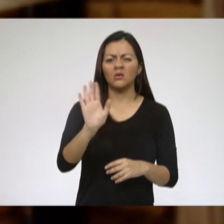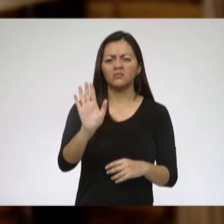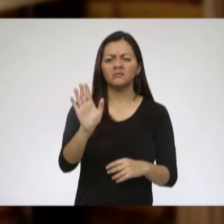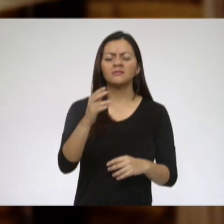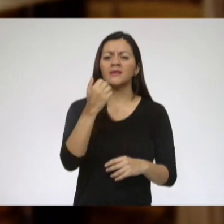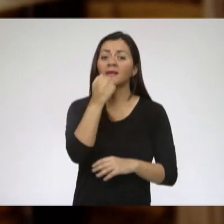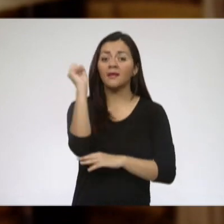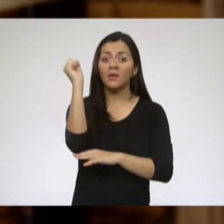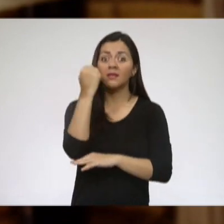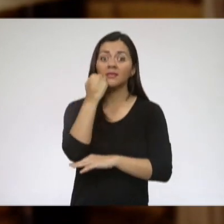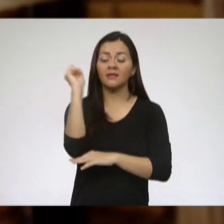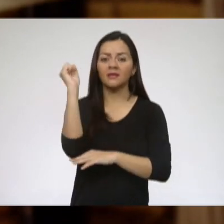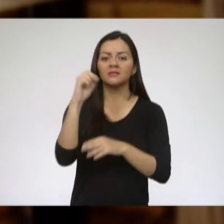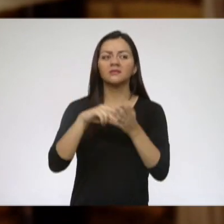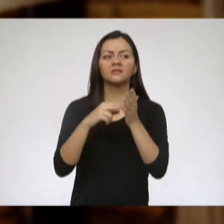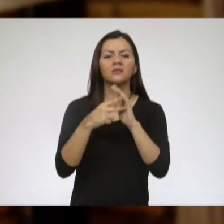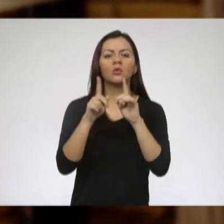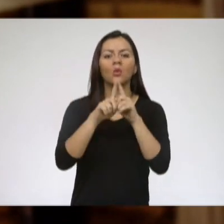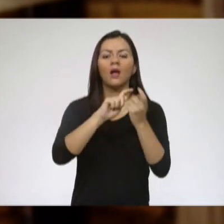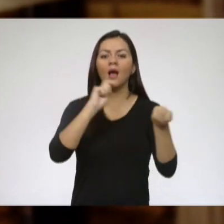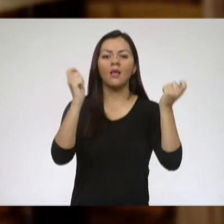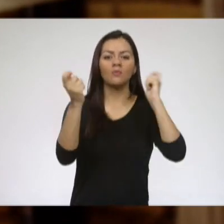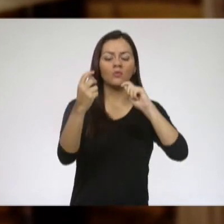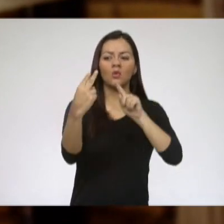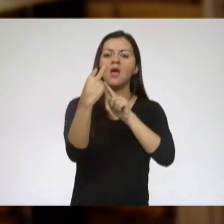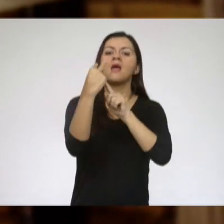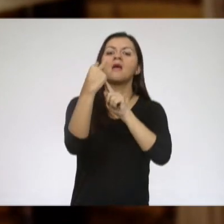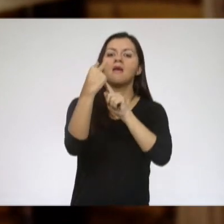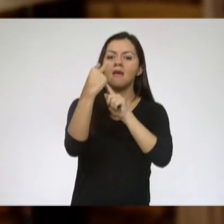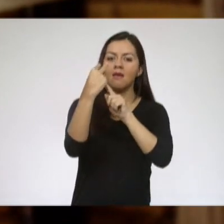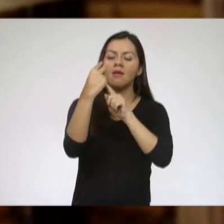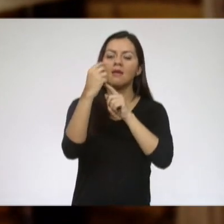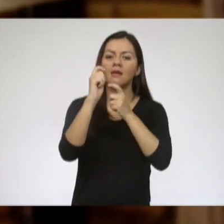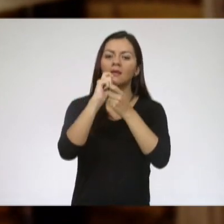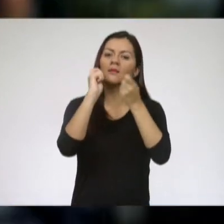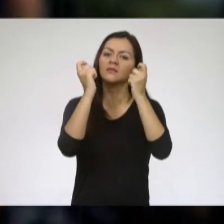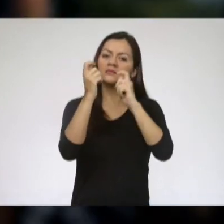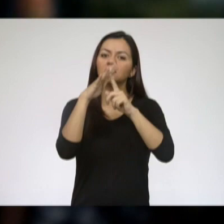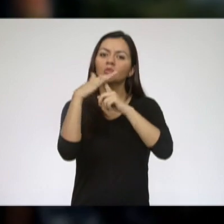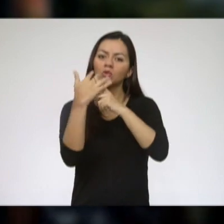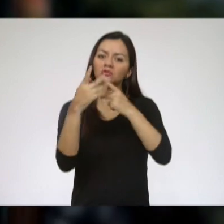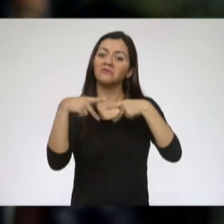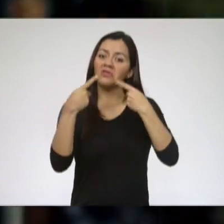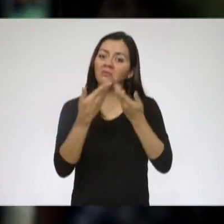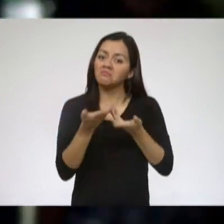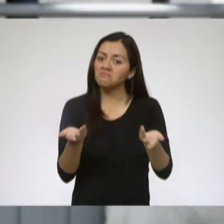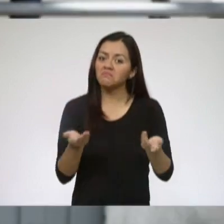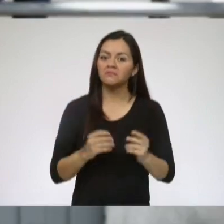mí la rebeldía es hacer un cambio, un giro total sobre alguna situación.